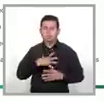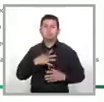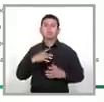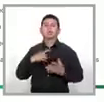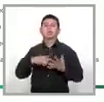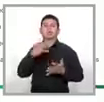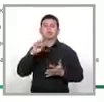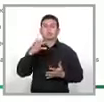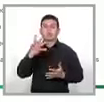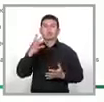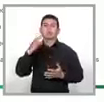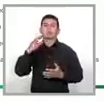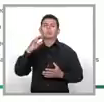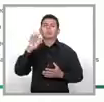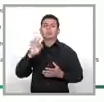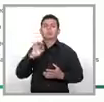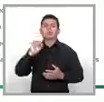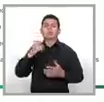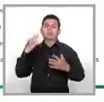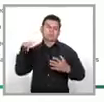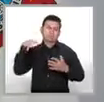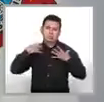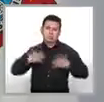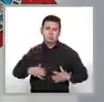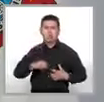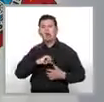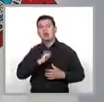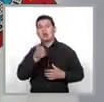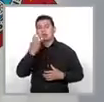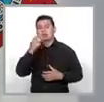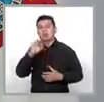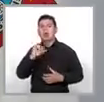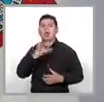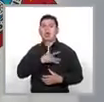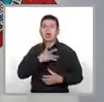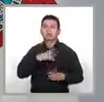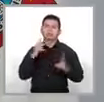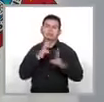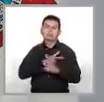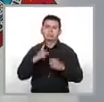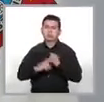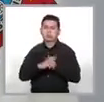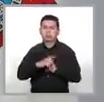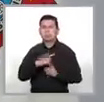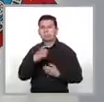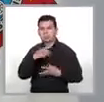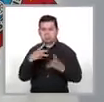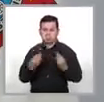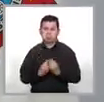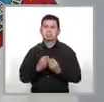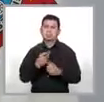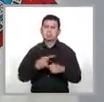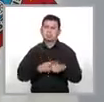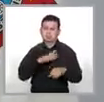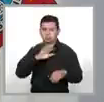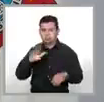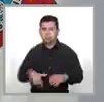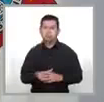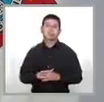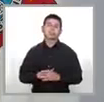pulmonar obstructiva crónica y 3% enfermedades que causan algún tipo de inmunosupresión. Es muy importante recordar